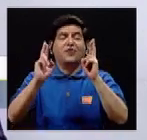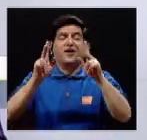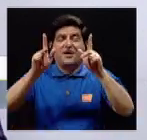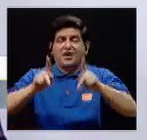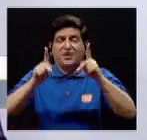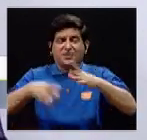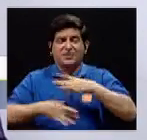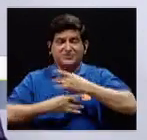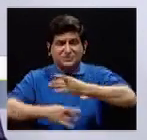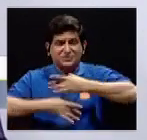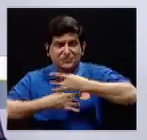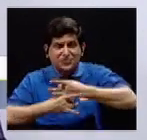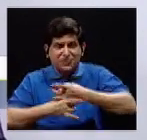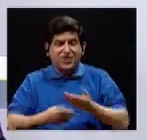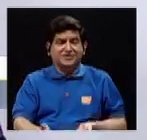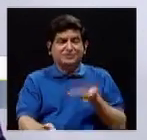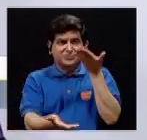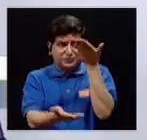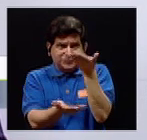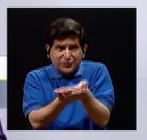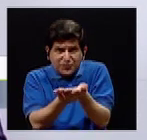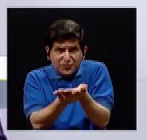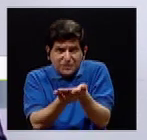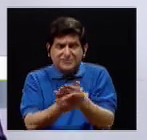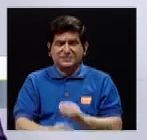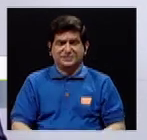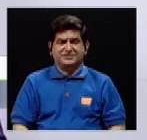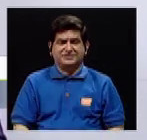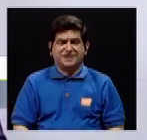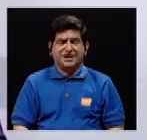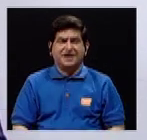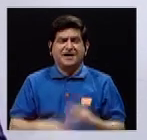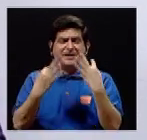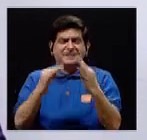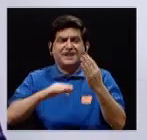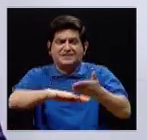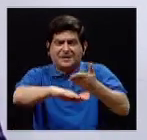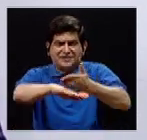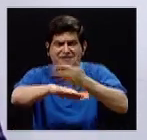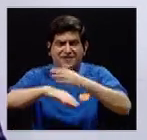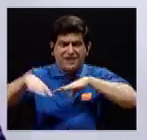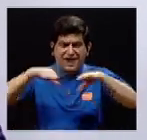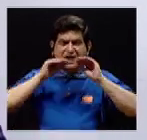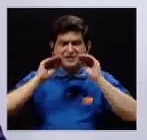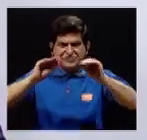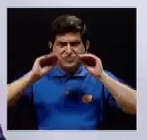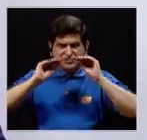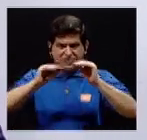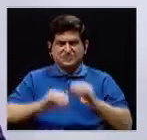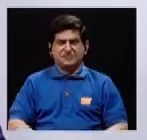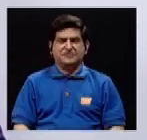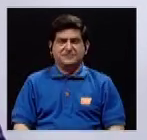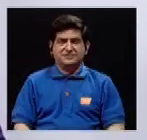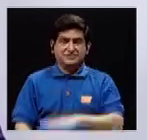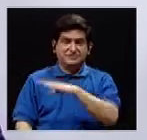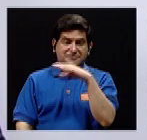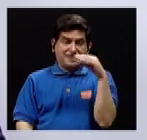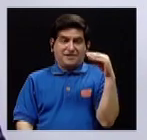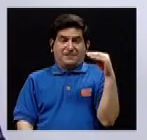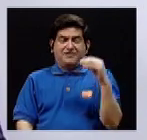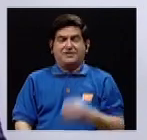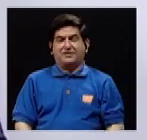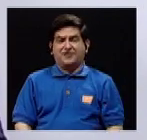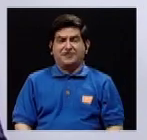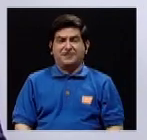Ojalá que mucha gente se interese que esta es una propuesta para e mejorar la acción pedagógica no hay duda y